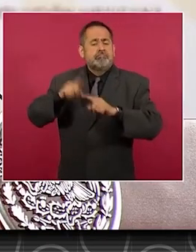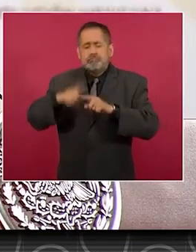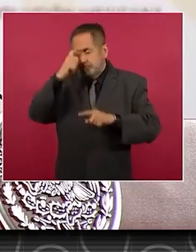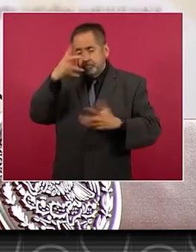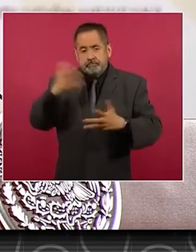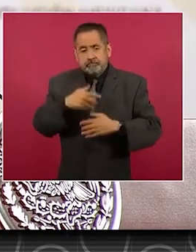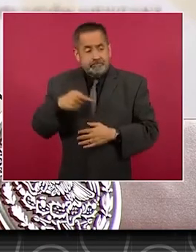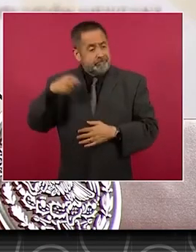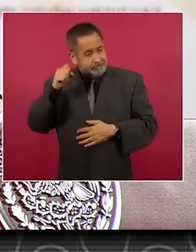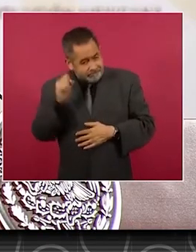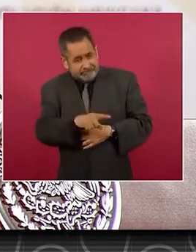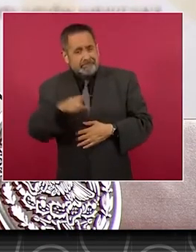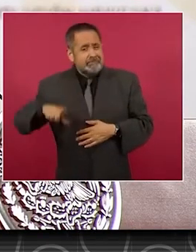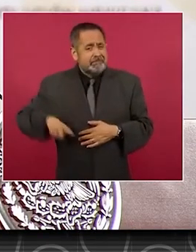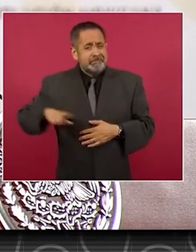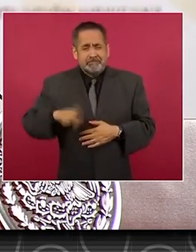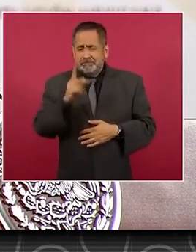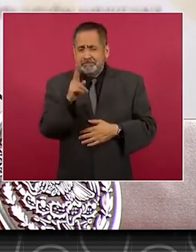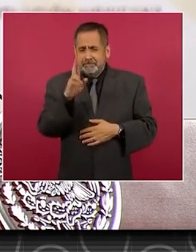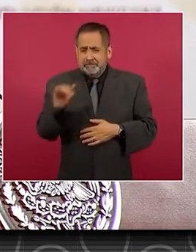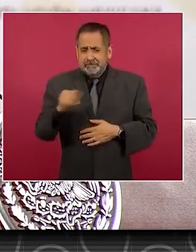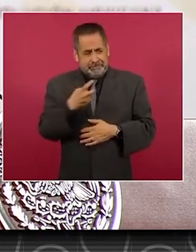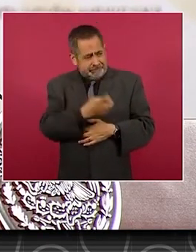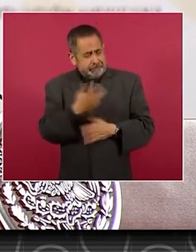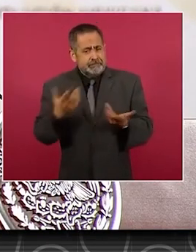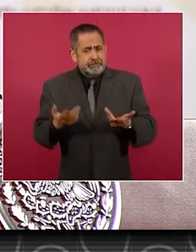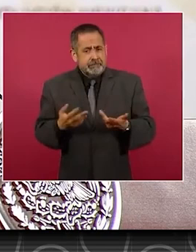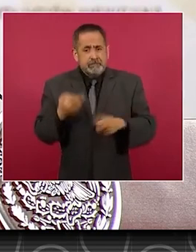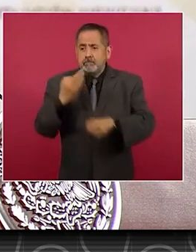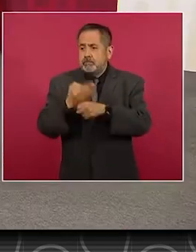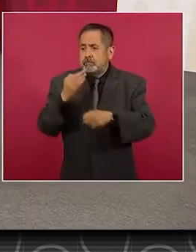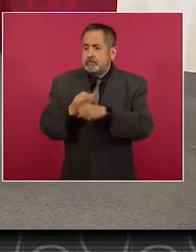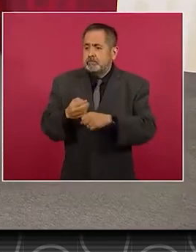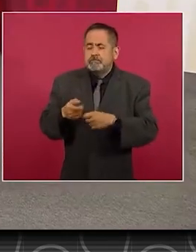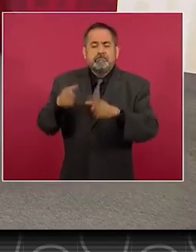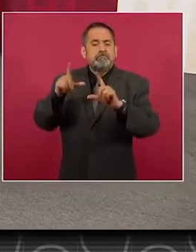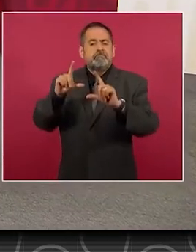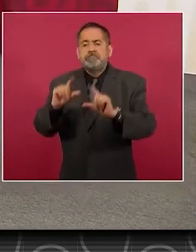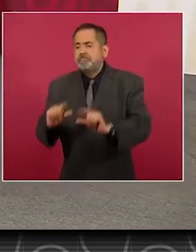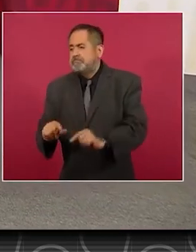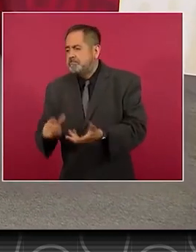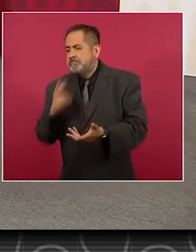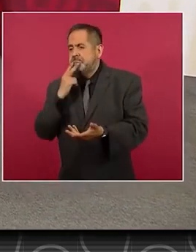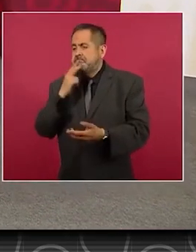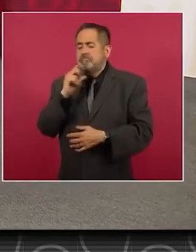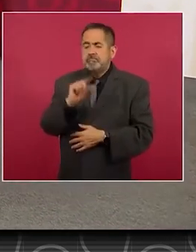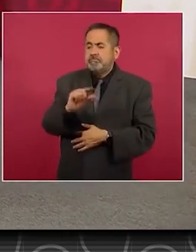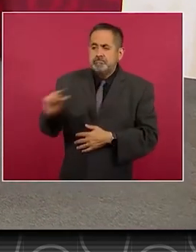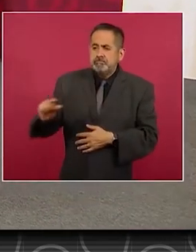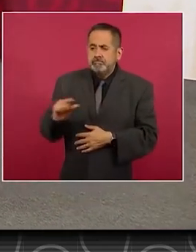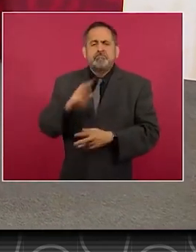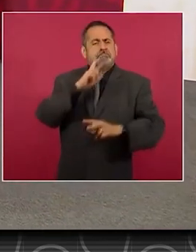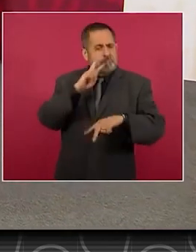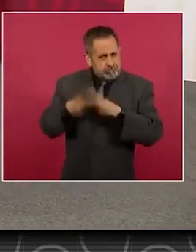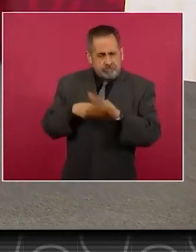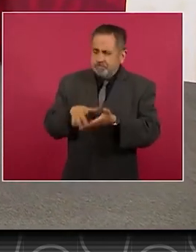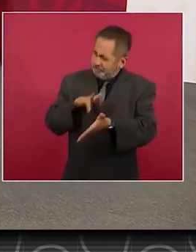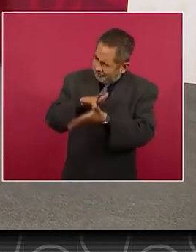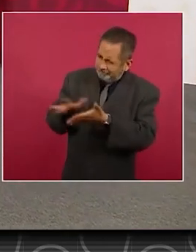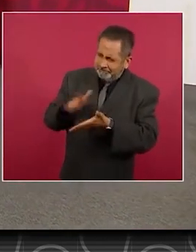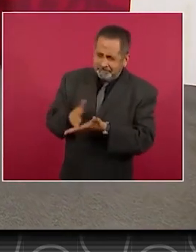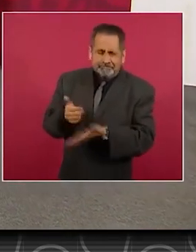y esas son las que están subutilizadas y